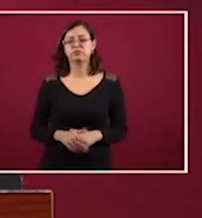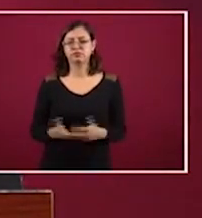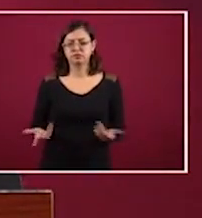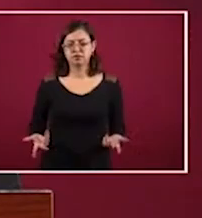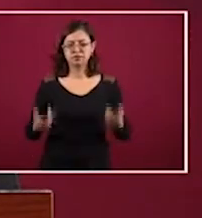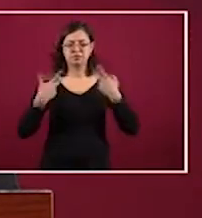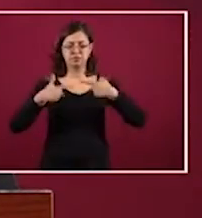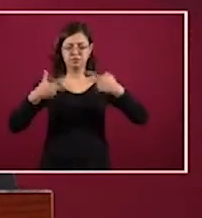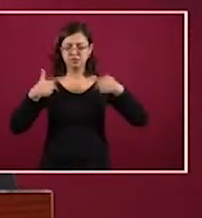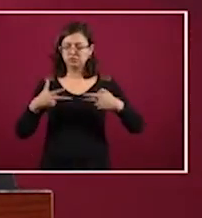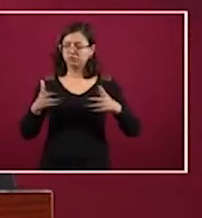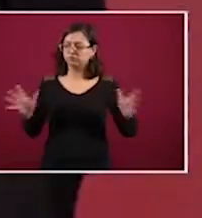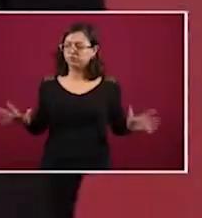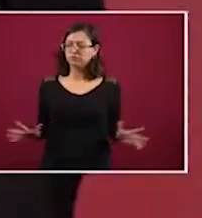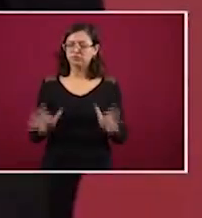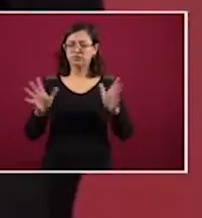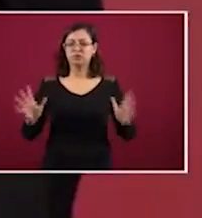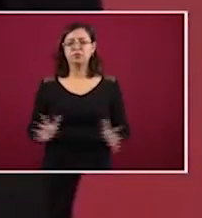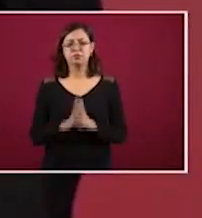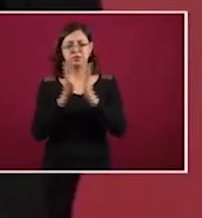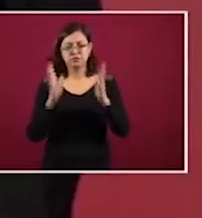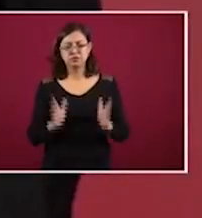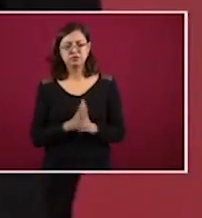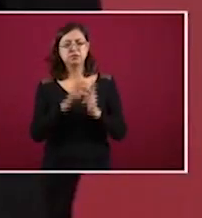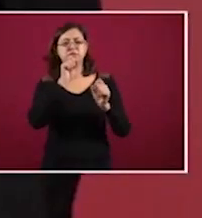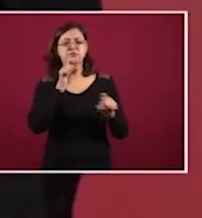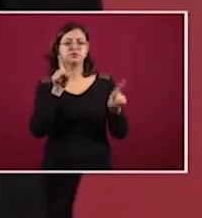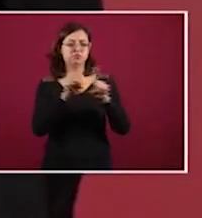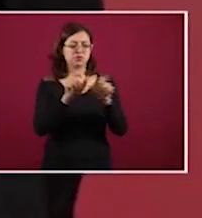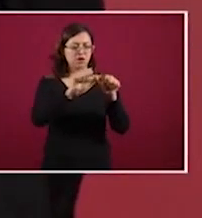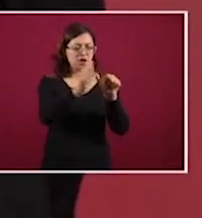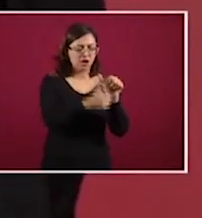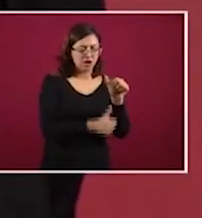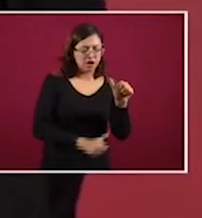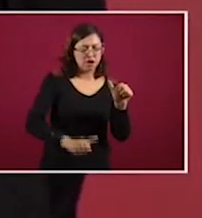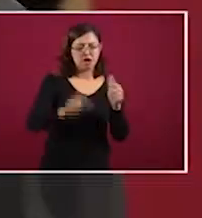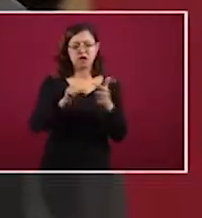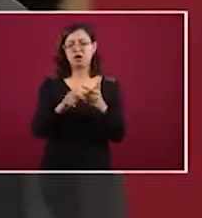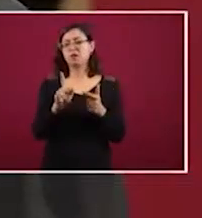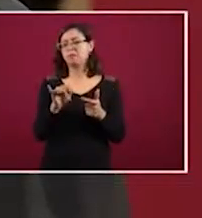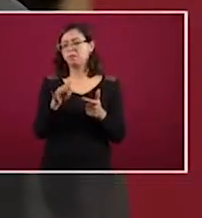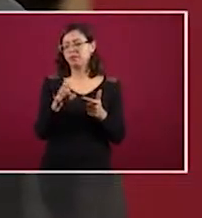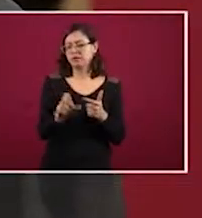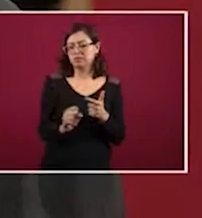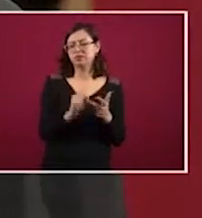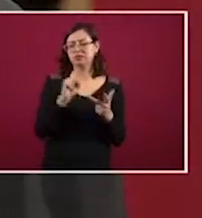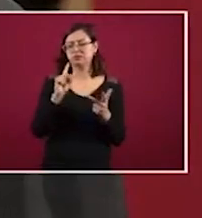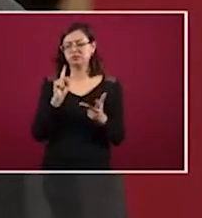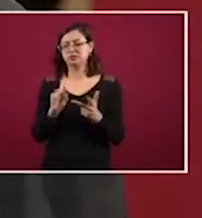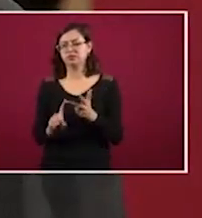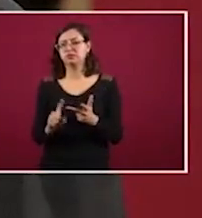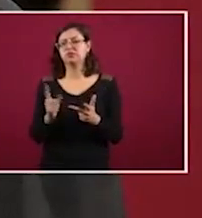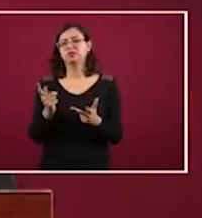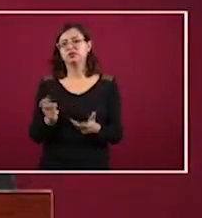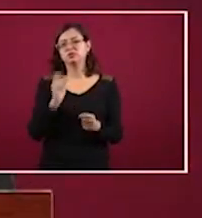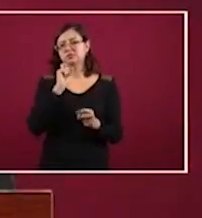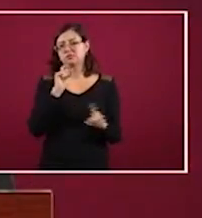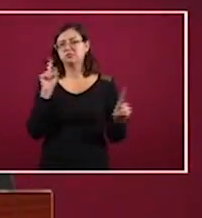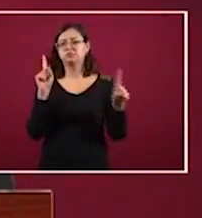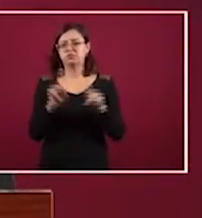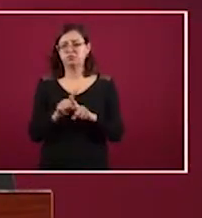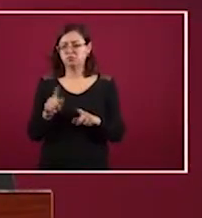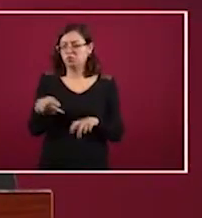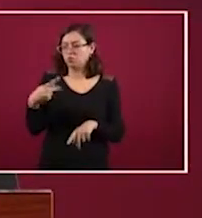la participación de artesanos, de microproductores y de productores de